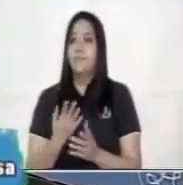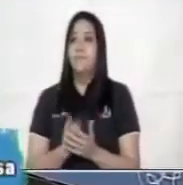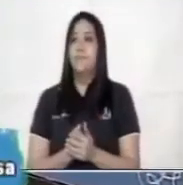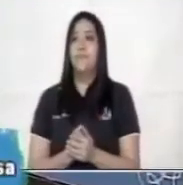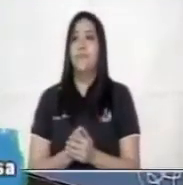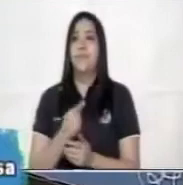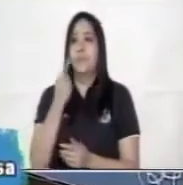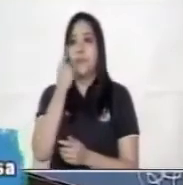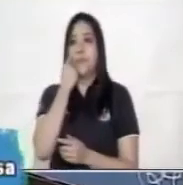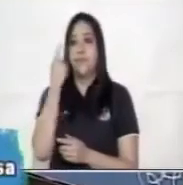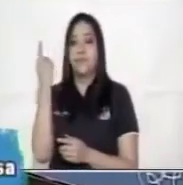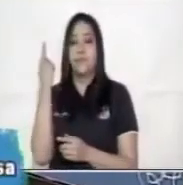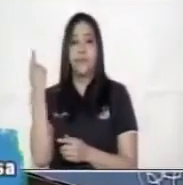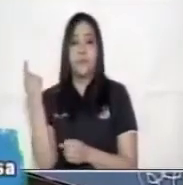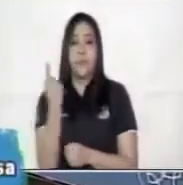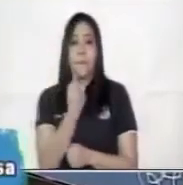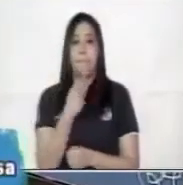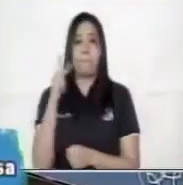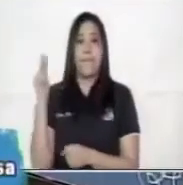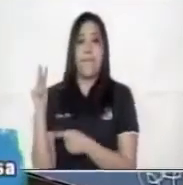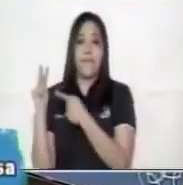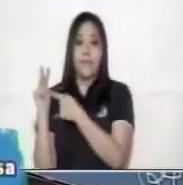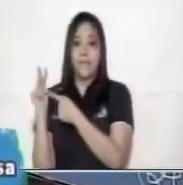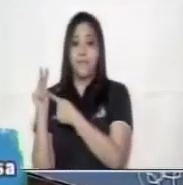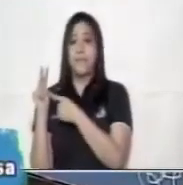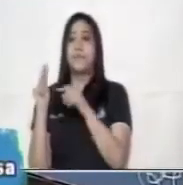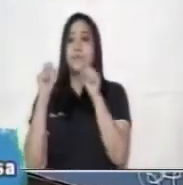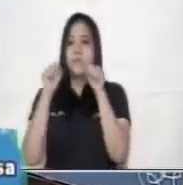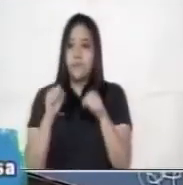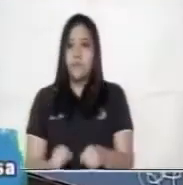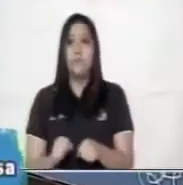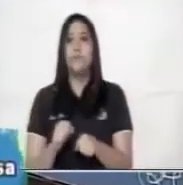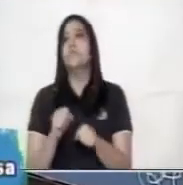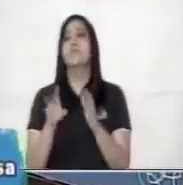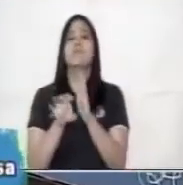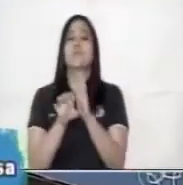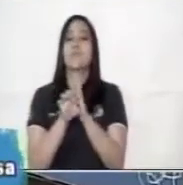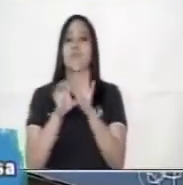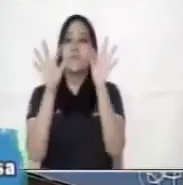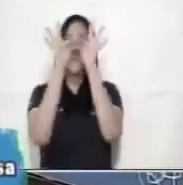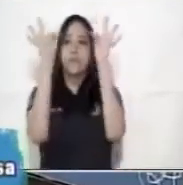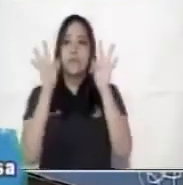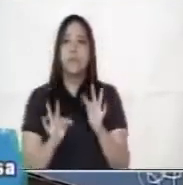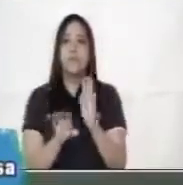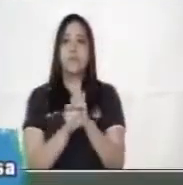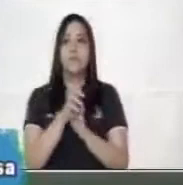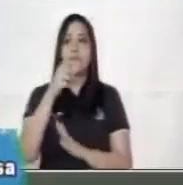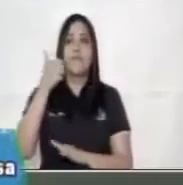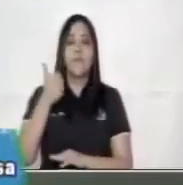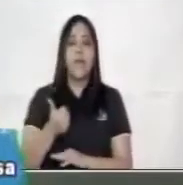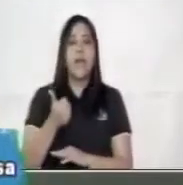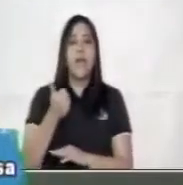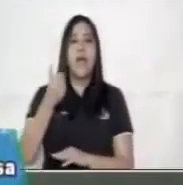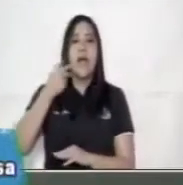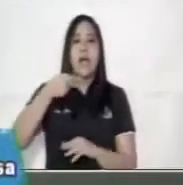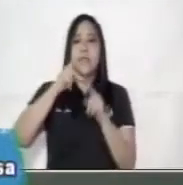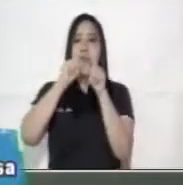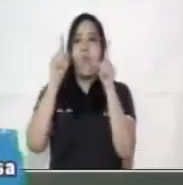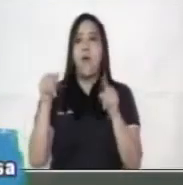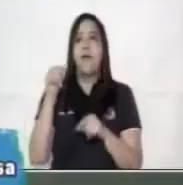acá de Y, podemos usar nuestras ecuaciones. ¿Recuerdas que A es igual a X por